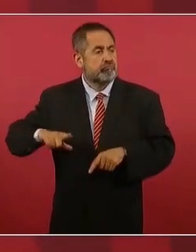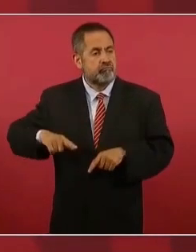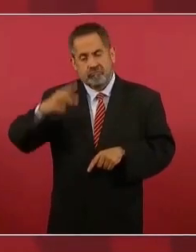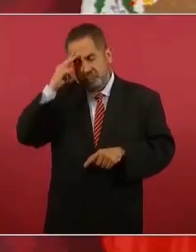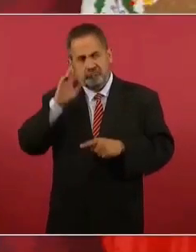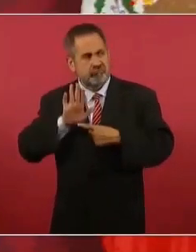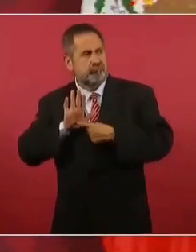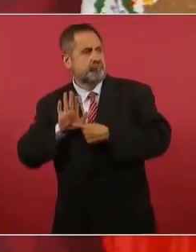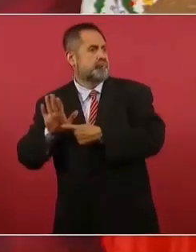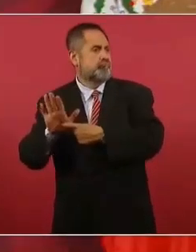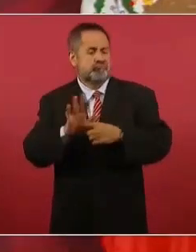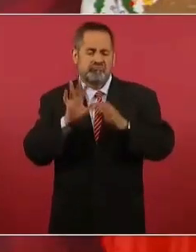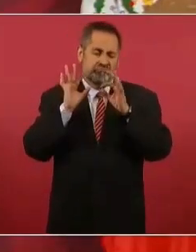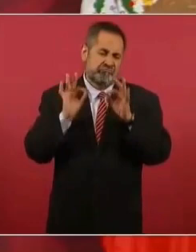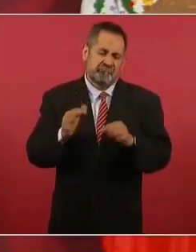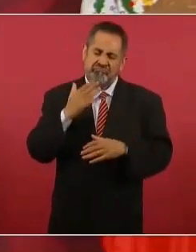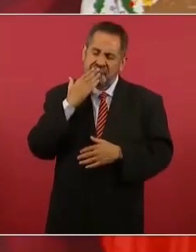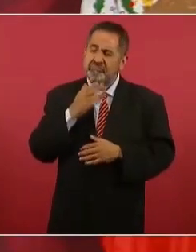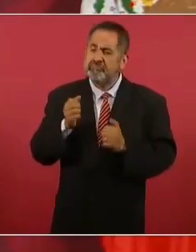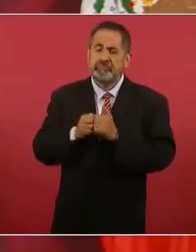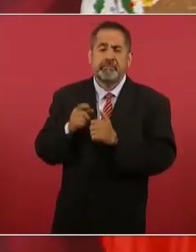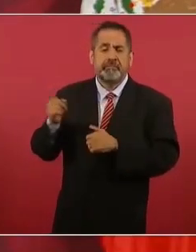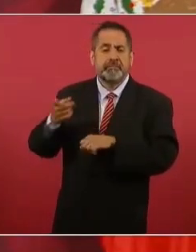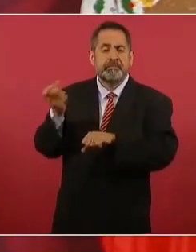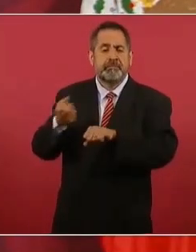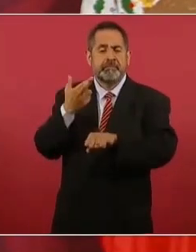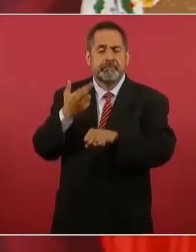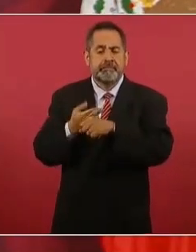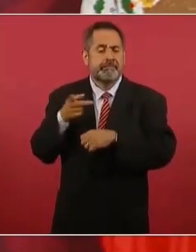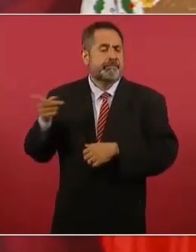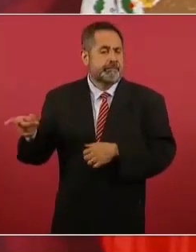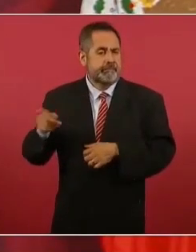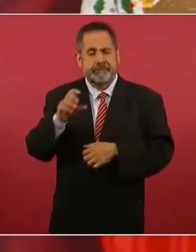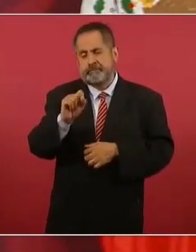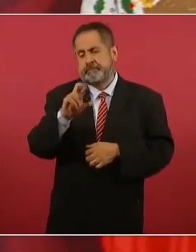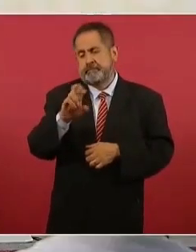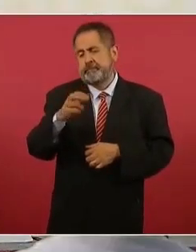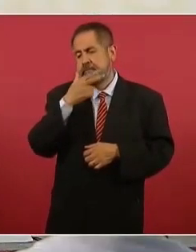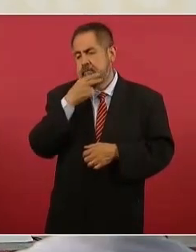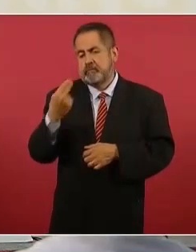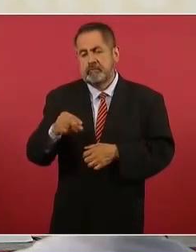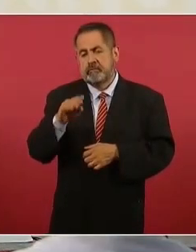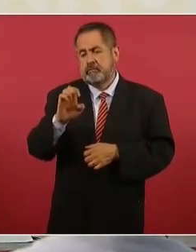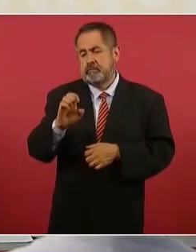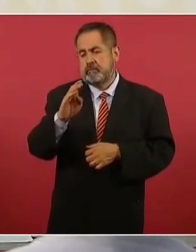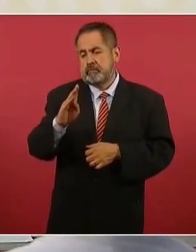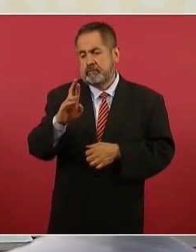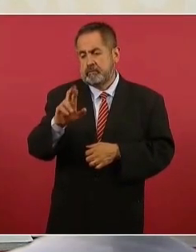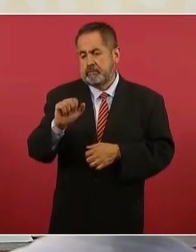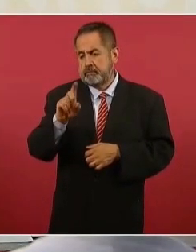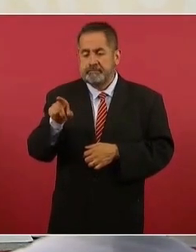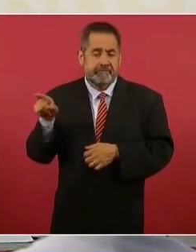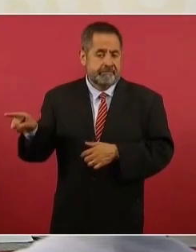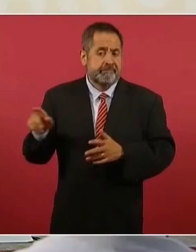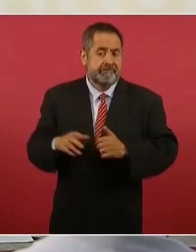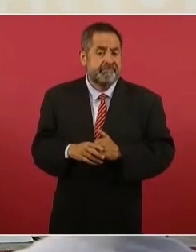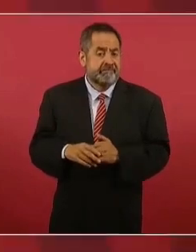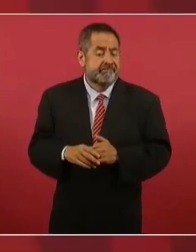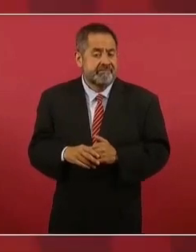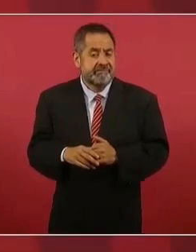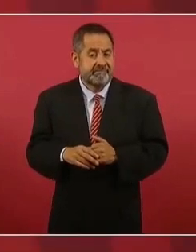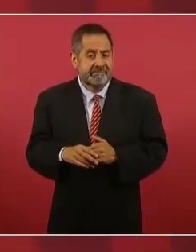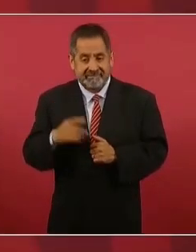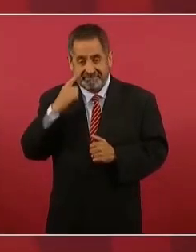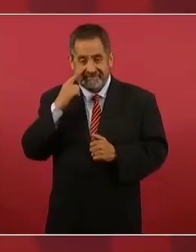méxico por el secretario de relaciones mar celebrar de los 30 países